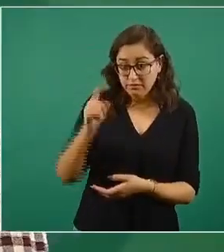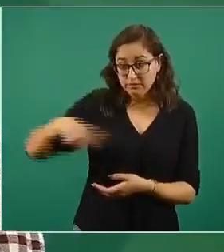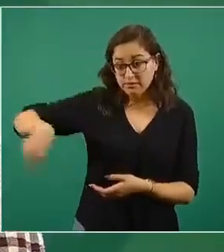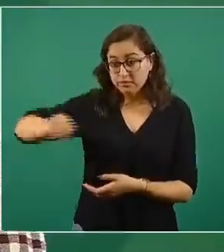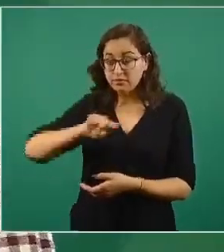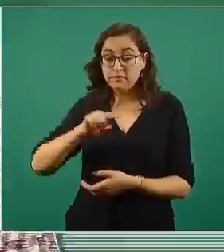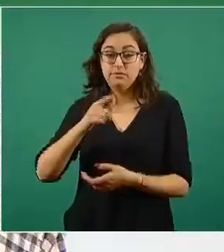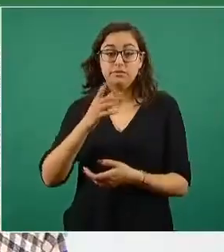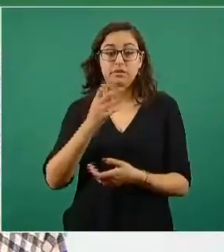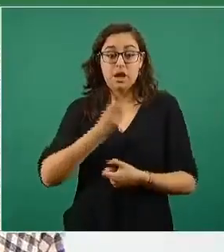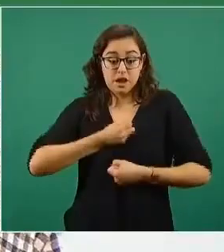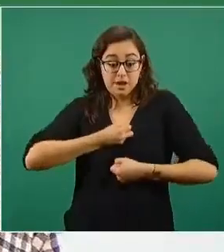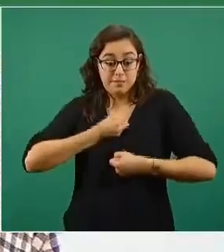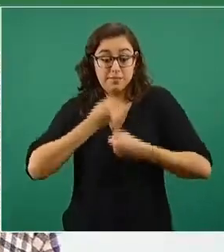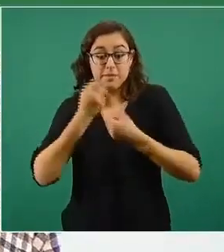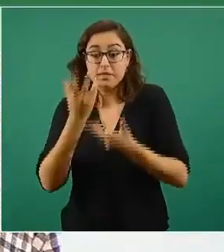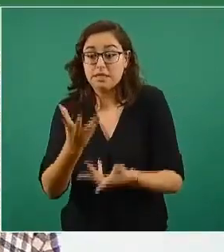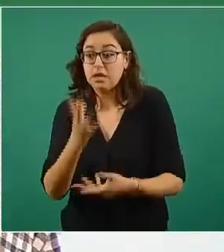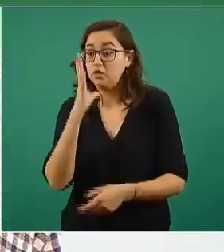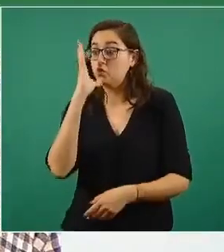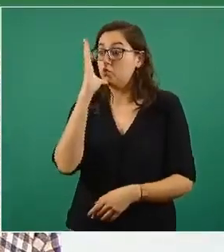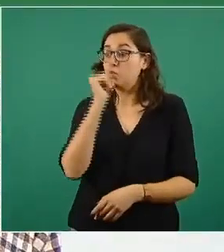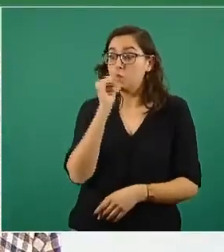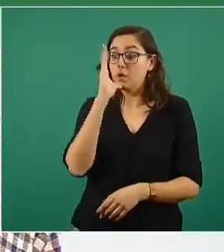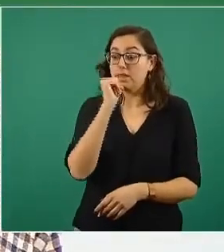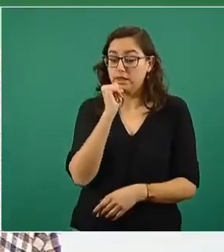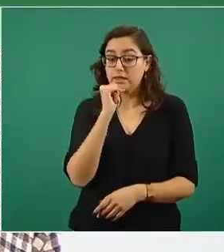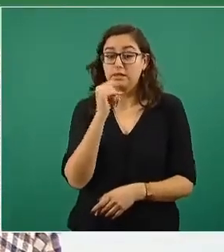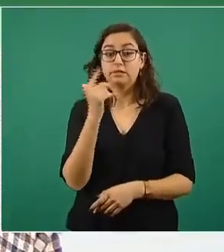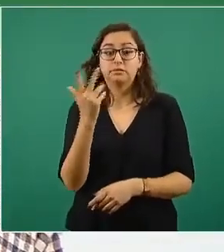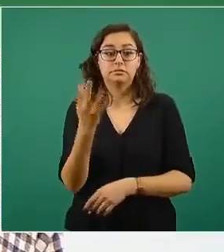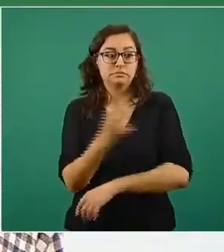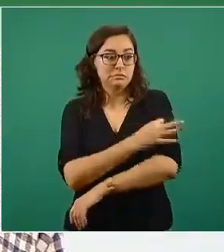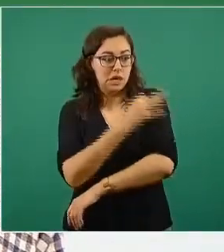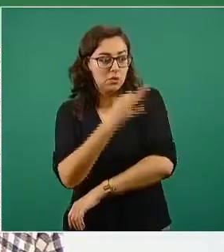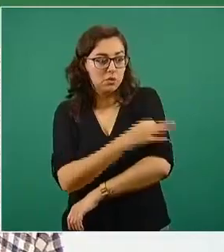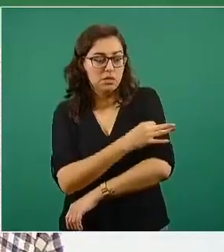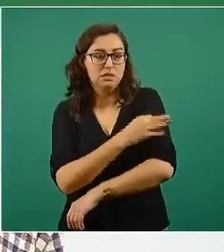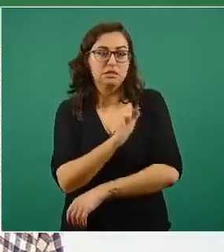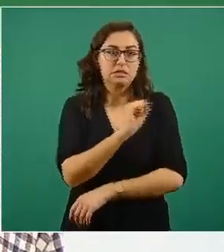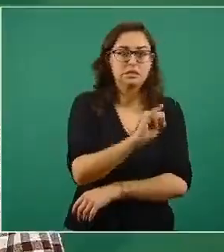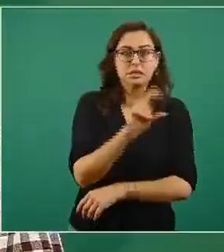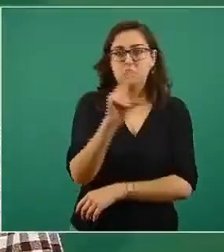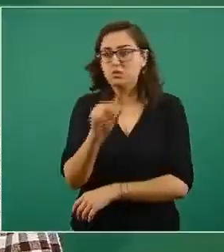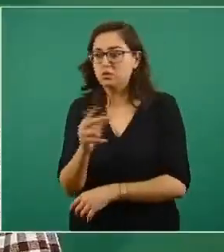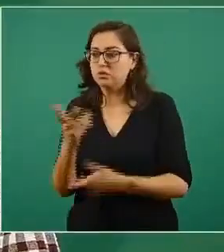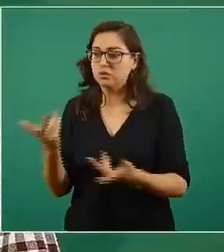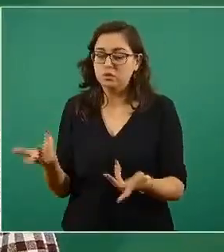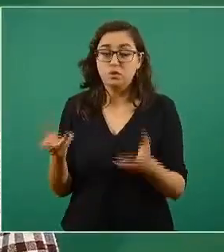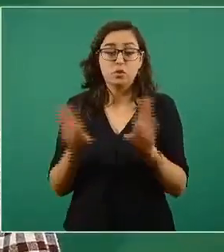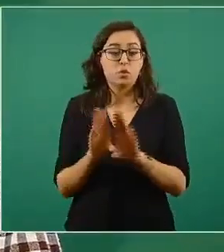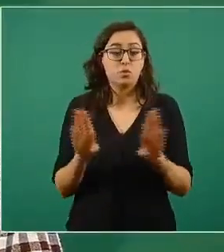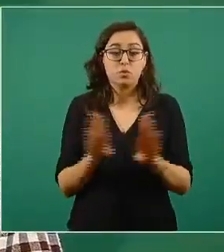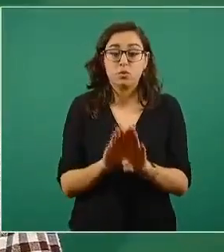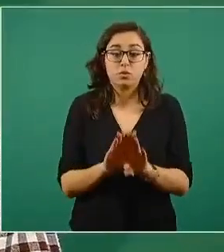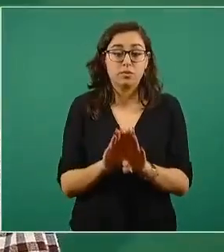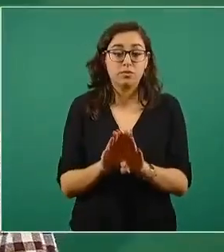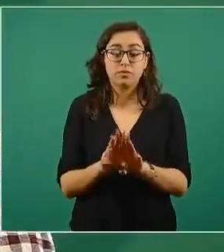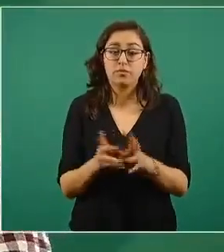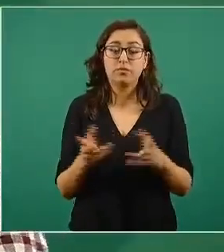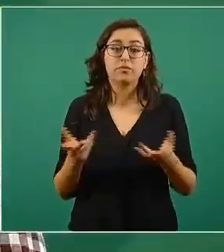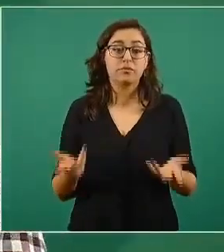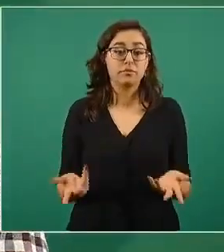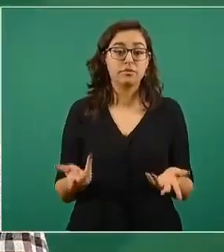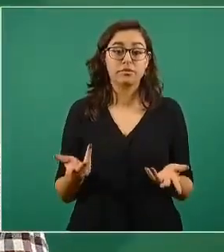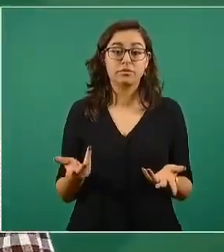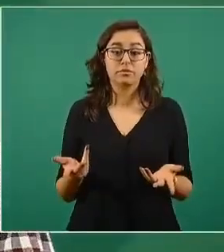de expresar la voluntad de ser vacunada, que se use el mismo criterio que se usa